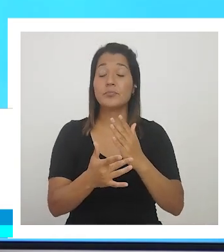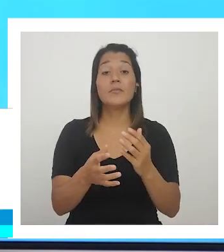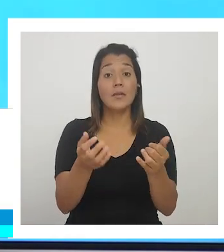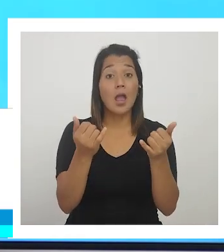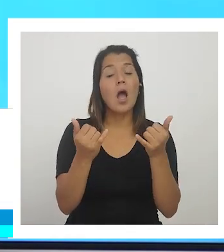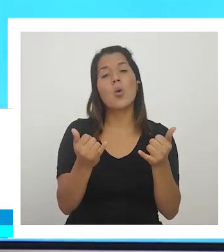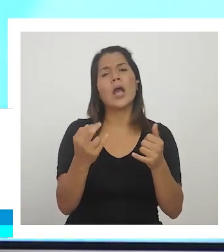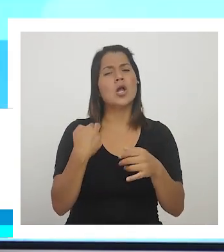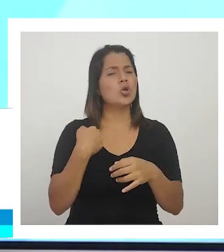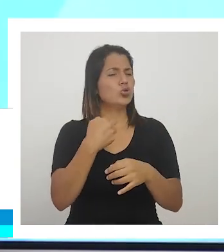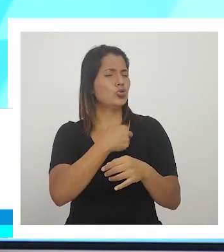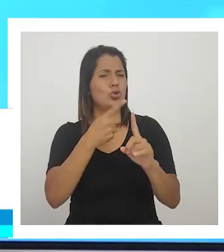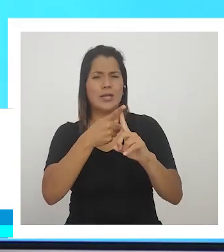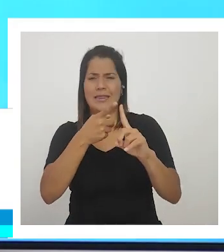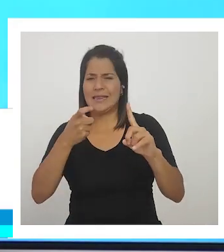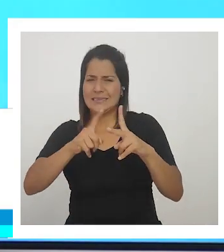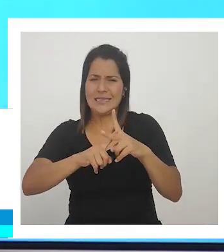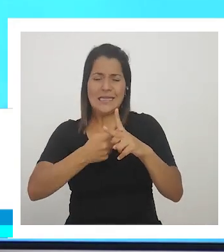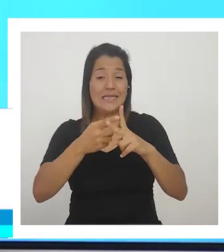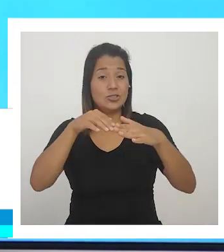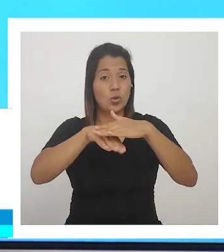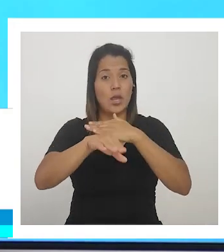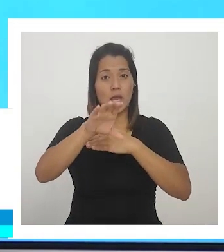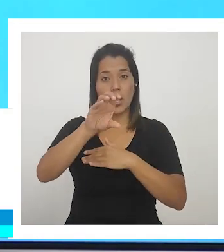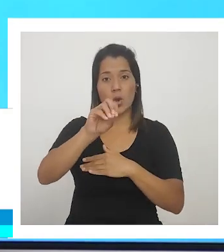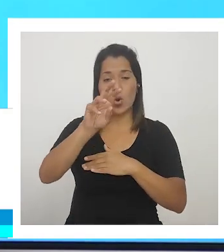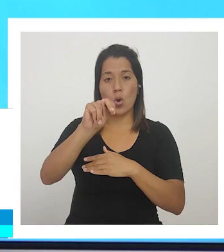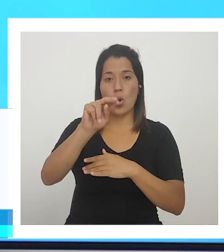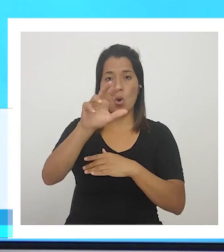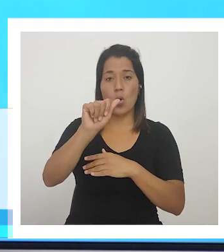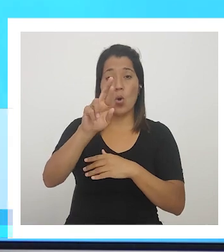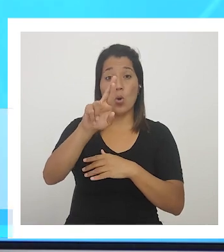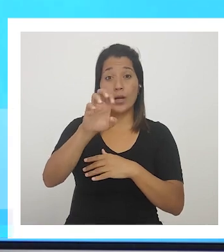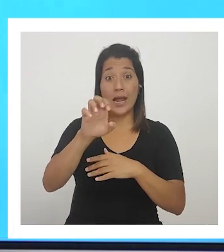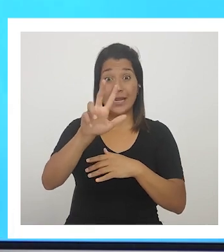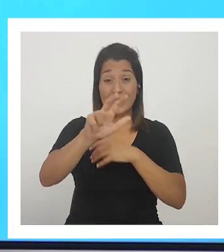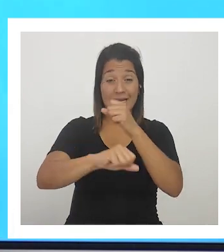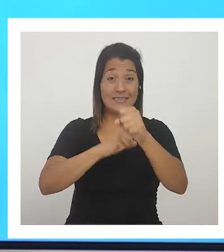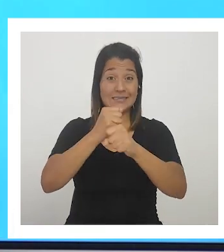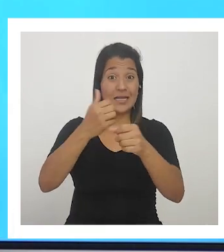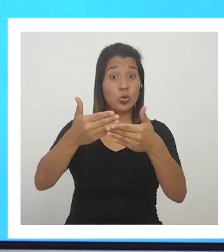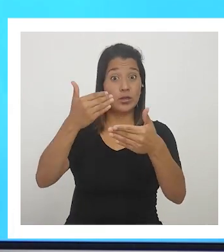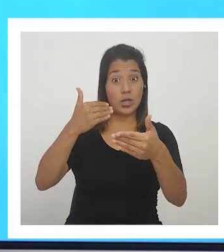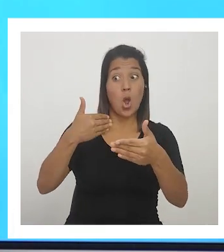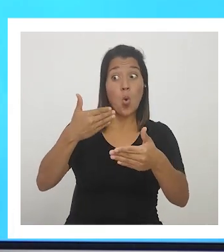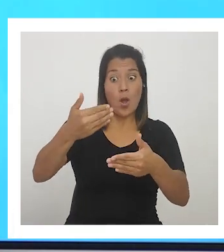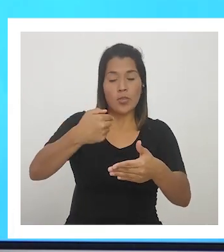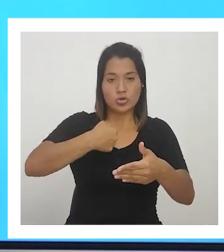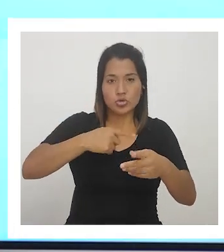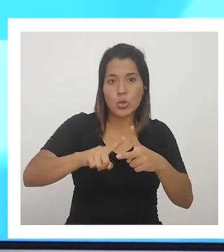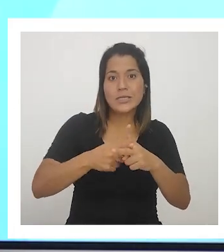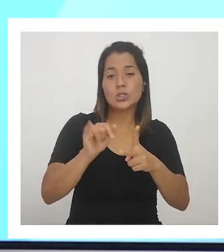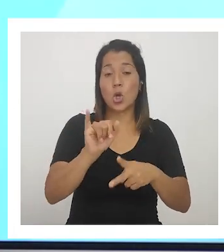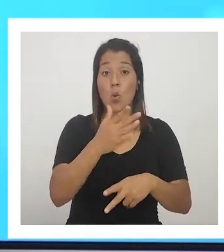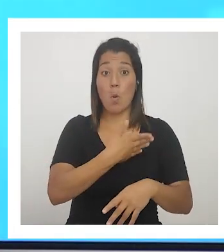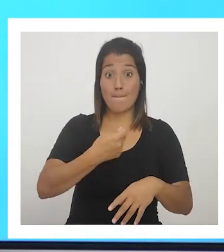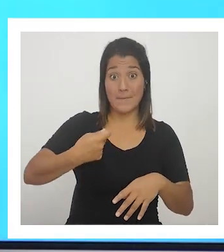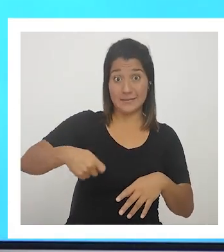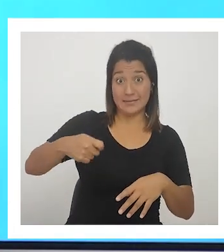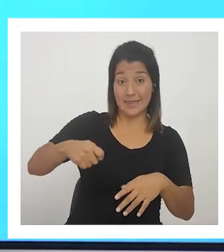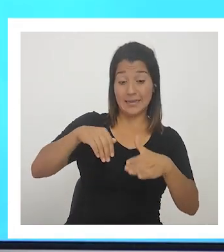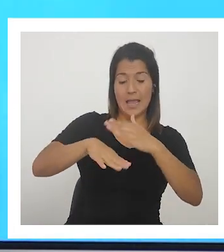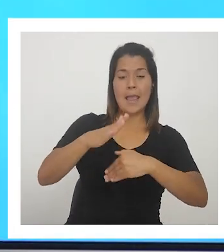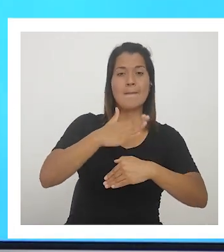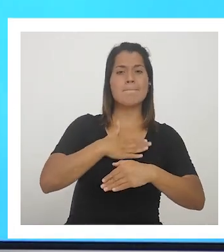Nosotros desde que iniciamos en CONARE hace 3 años y ahora, cuando yo asumí la presidencia, en mi plan de trabajo planteamos claramente que el tema de la redistribución